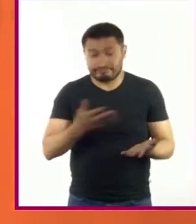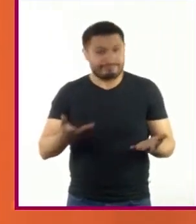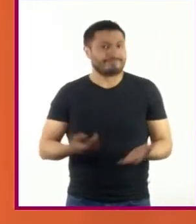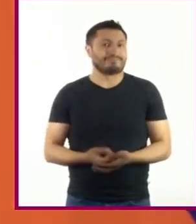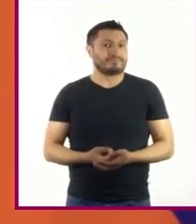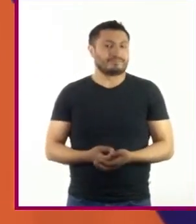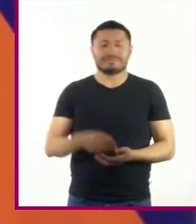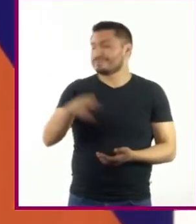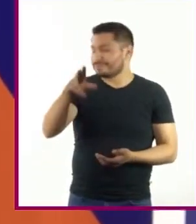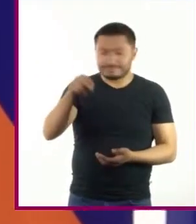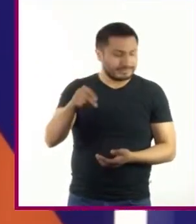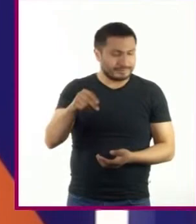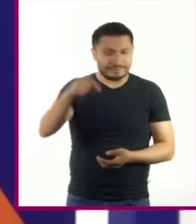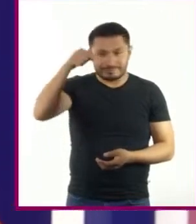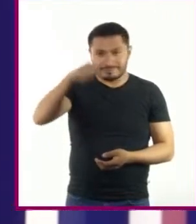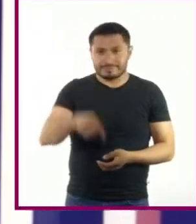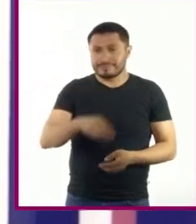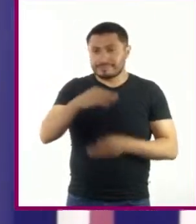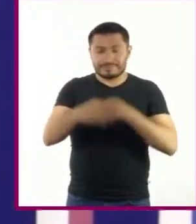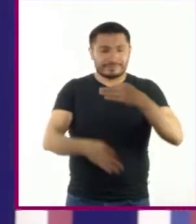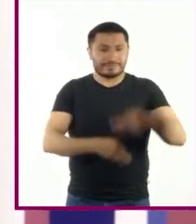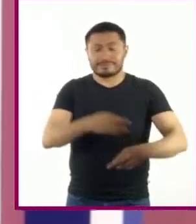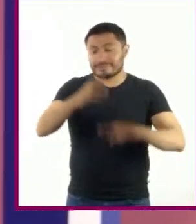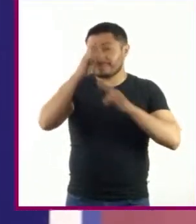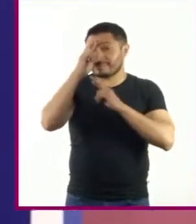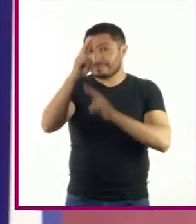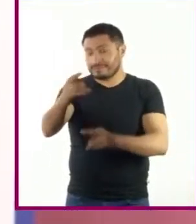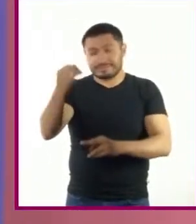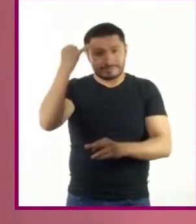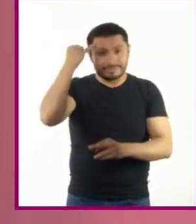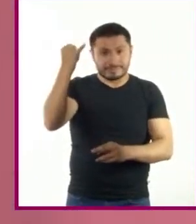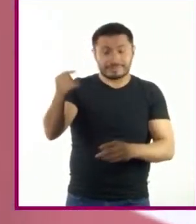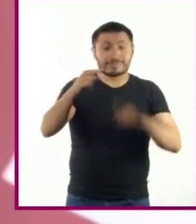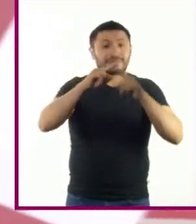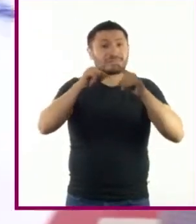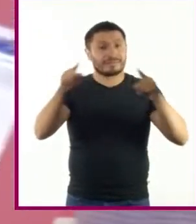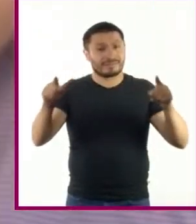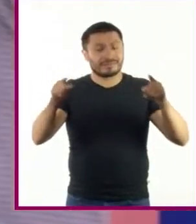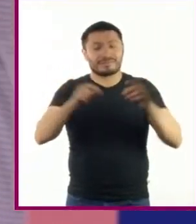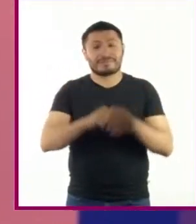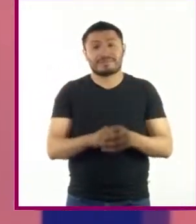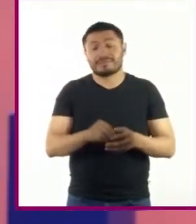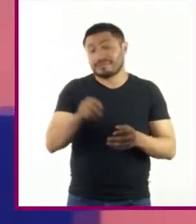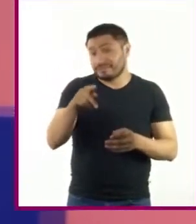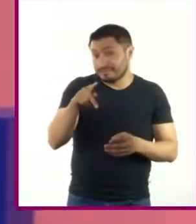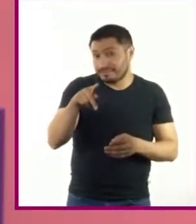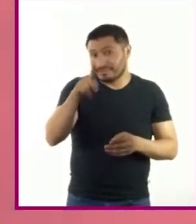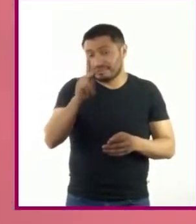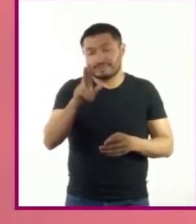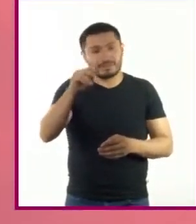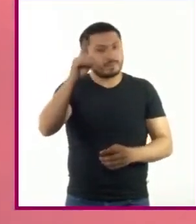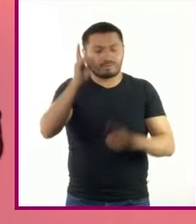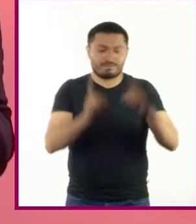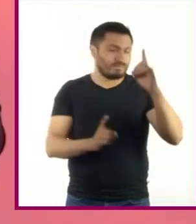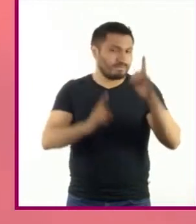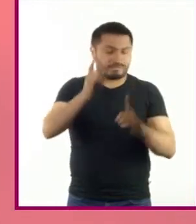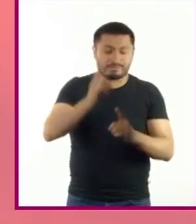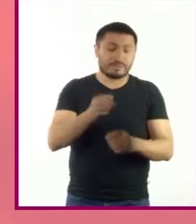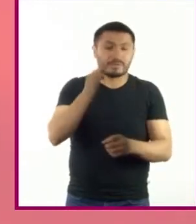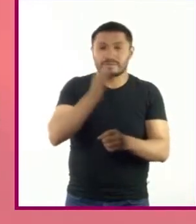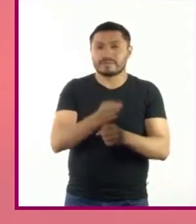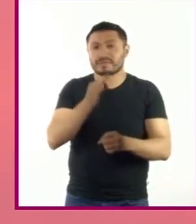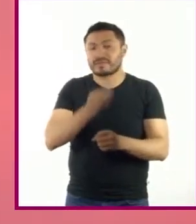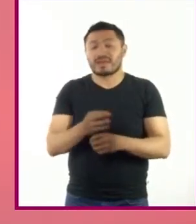todos trabajamos con respeto por las ideas y opiniones de los demás. Pero para que no haya dudas, ¿qué te parece